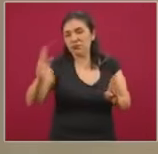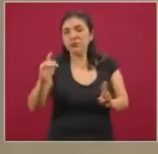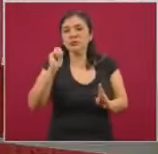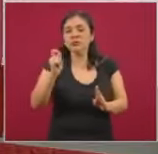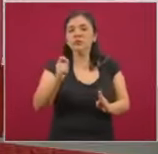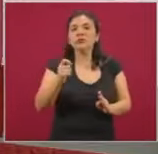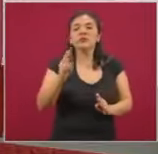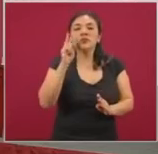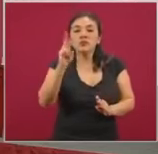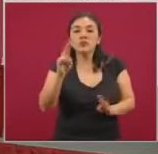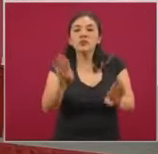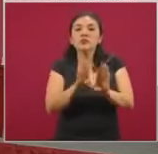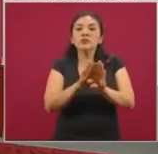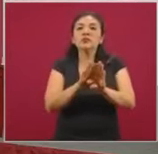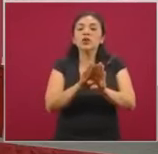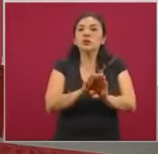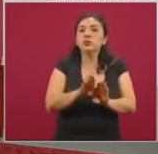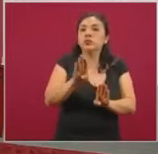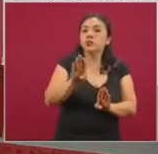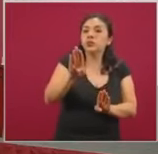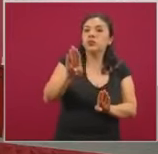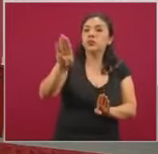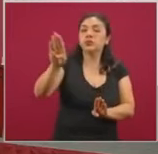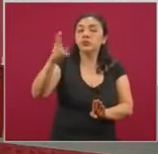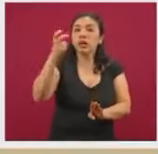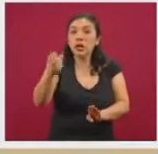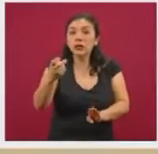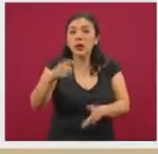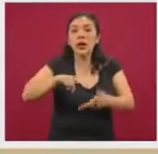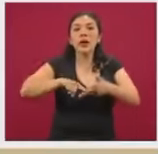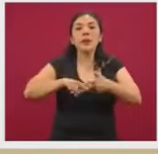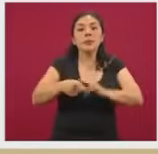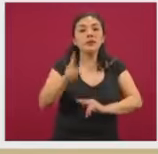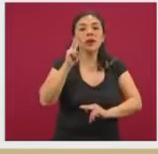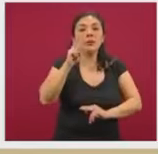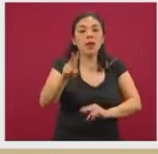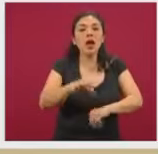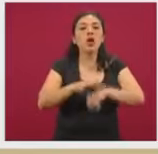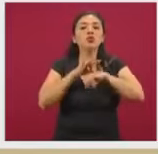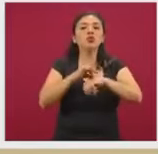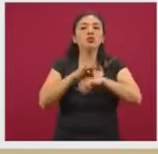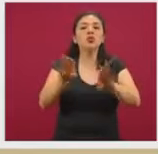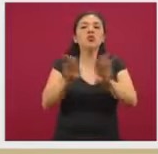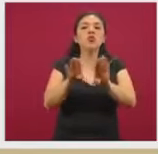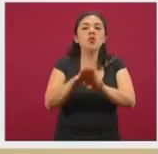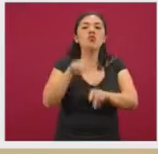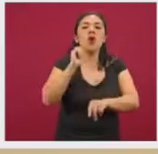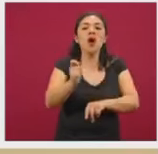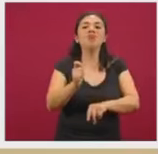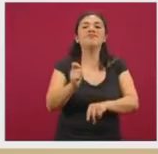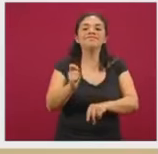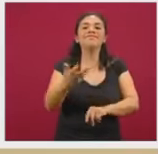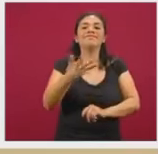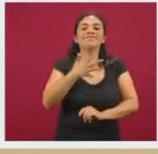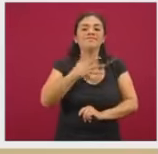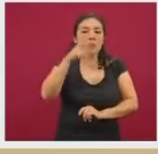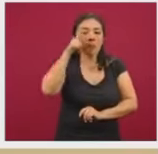una tendencia ascendente, lógicamente esto empieza también ya a reflejarse en lo que se refiere a